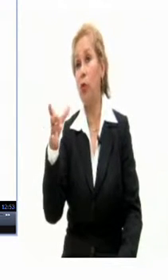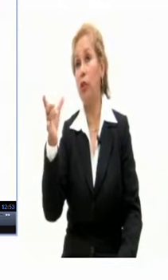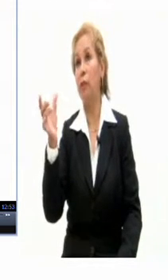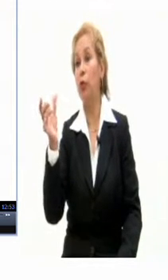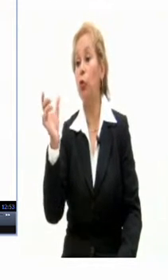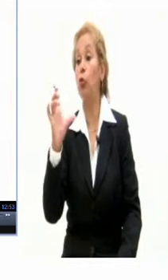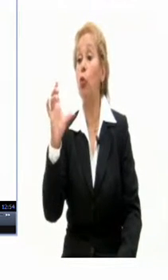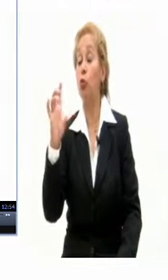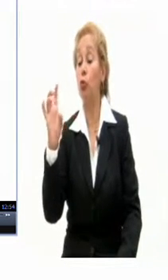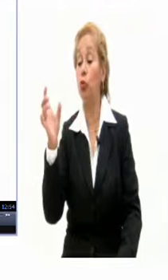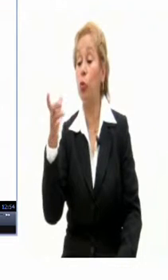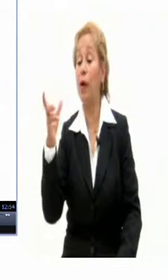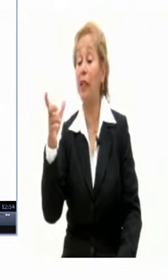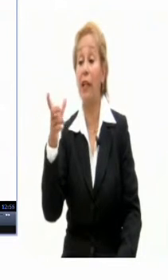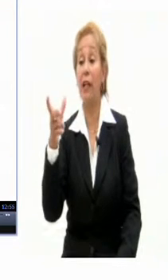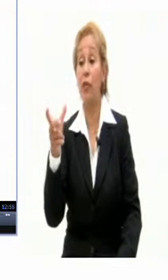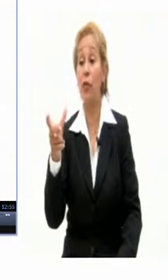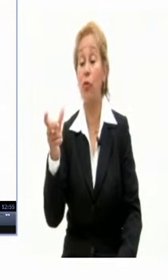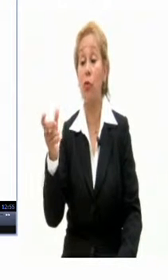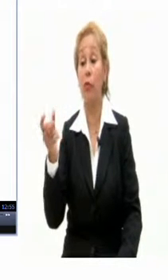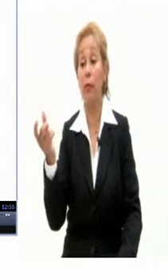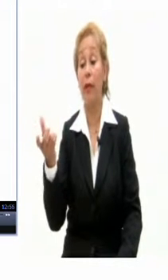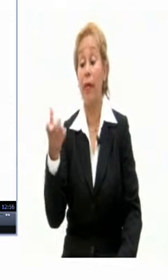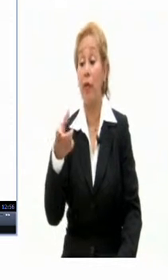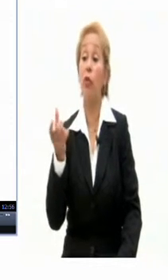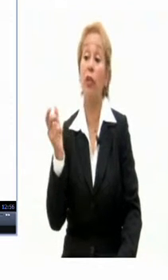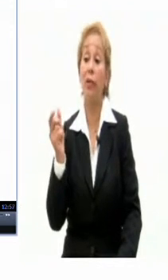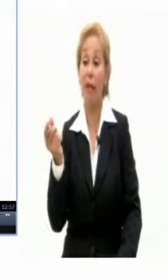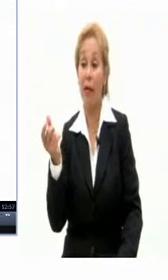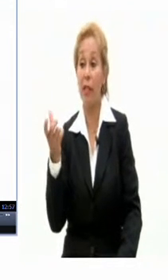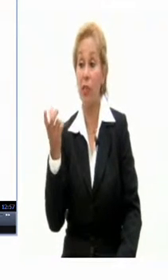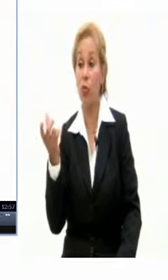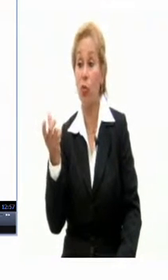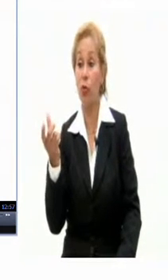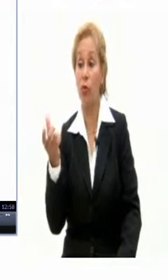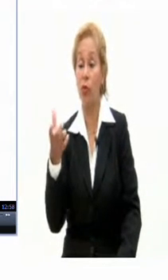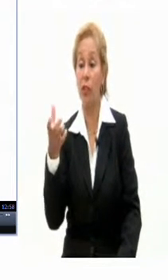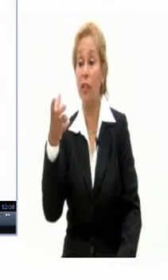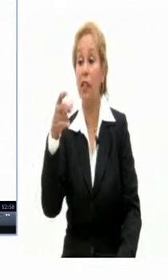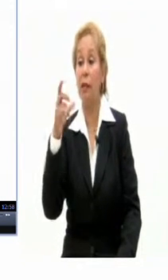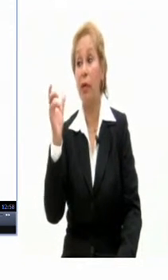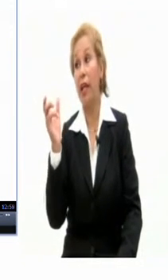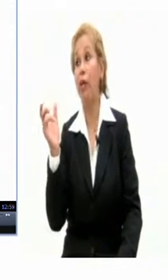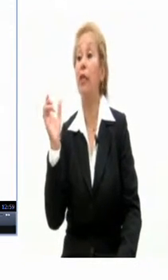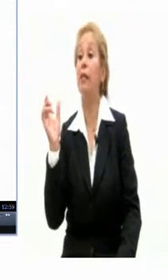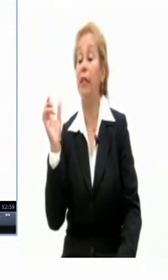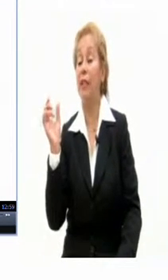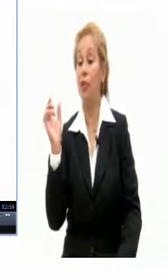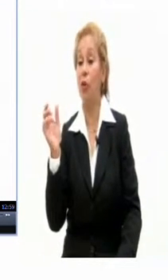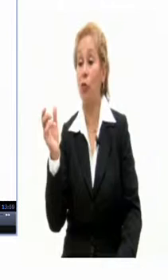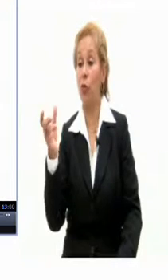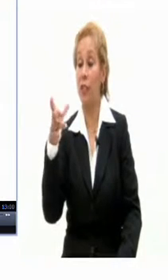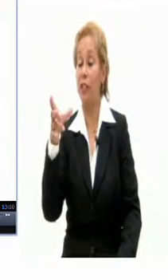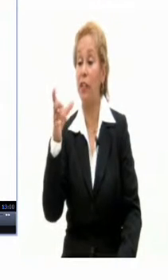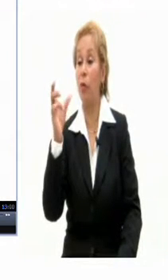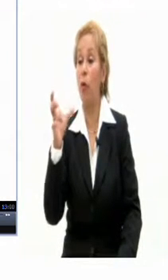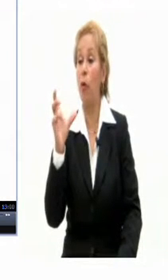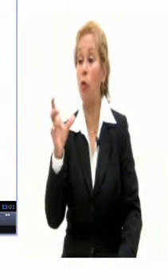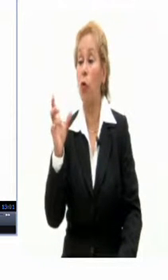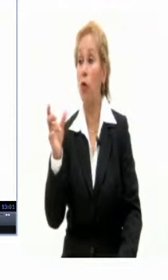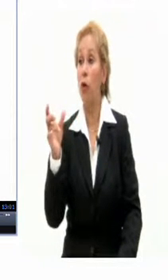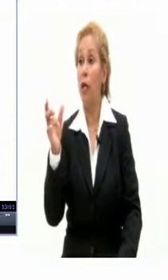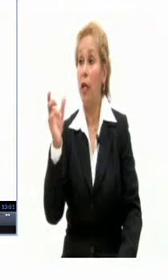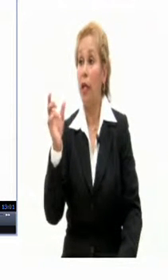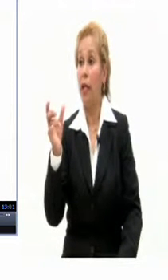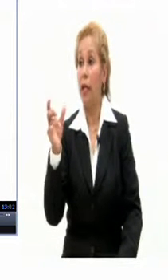¿no?, pero de pronto no guardan relación con mi otra variable de estudio. Entonces, por ahí hay una limitación, ¿no? Existe